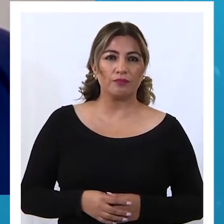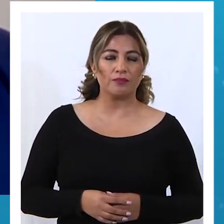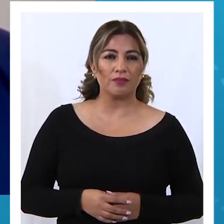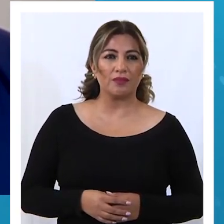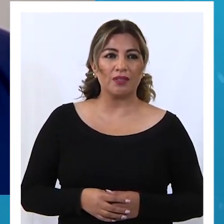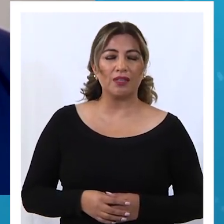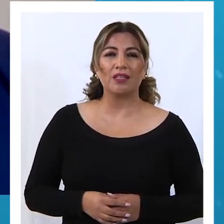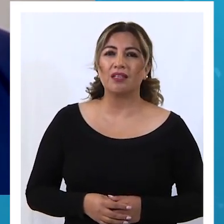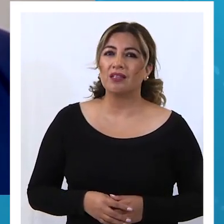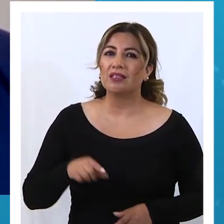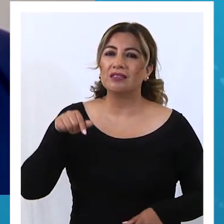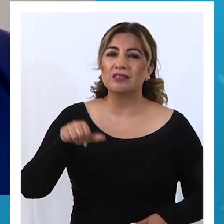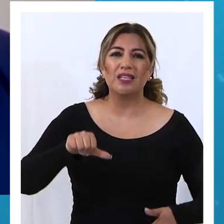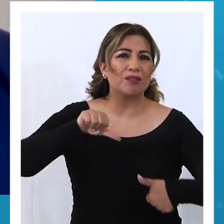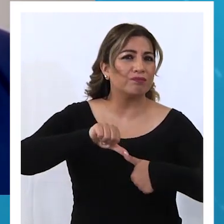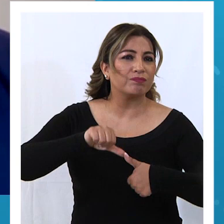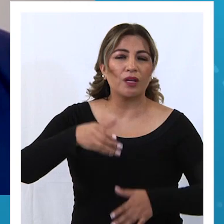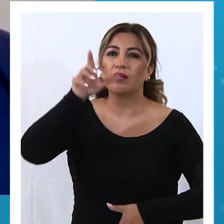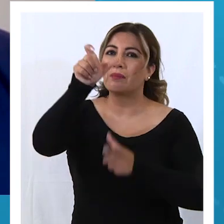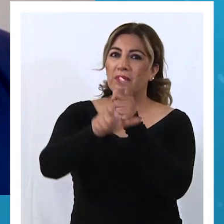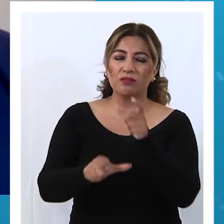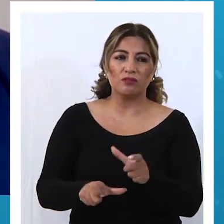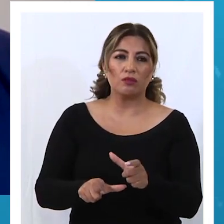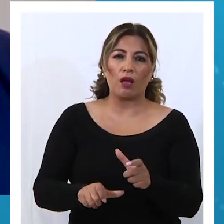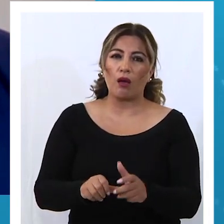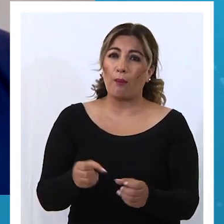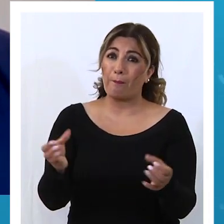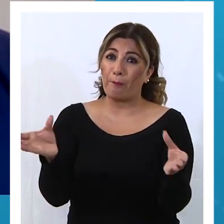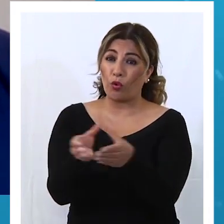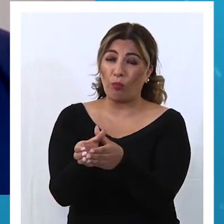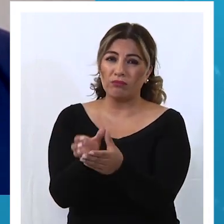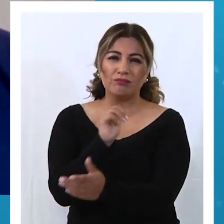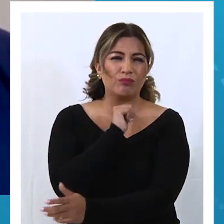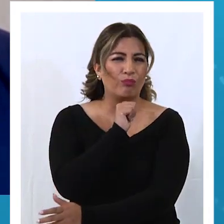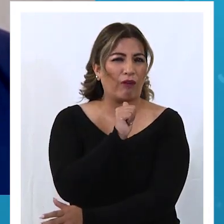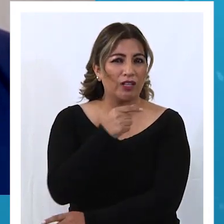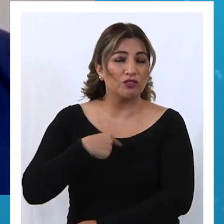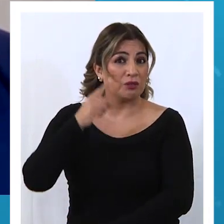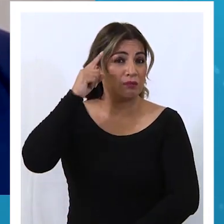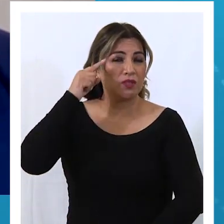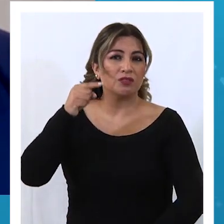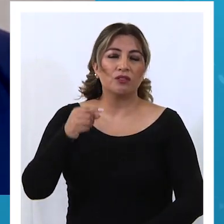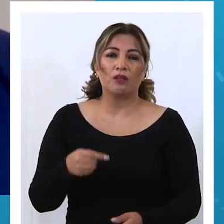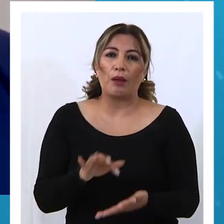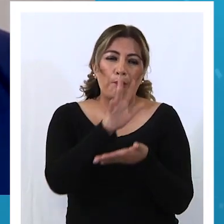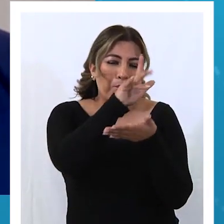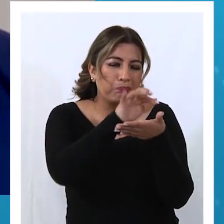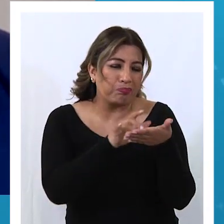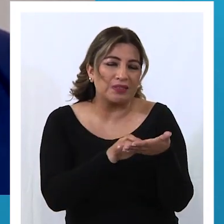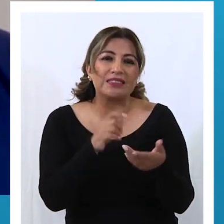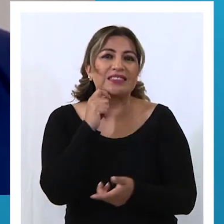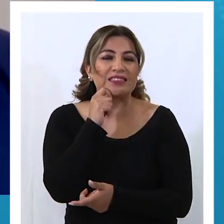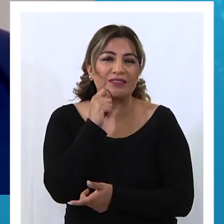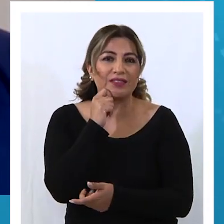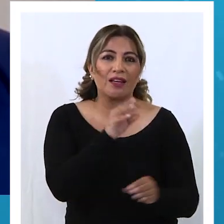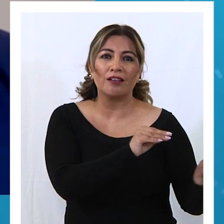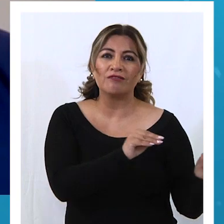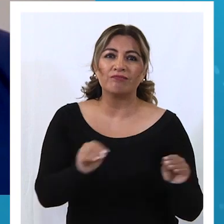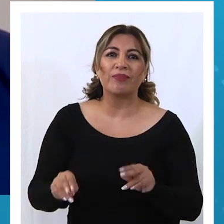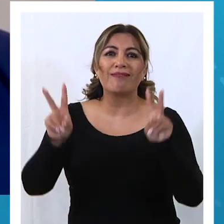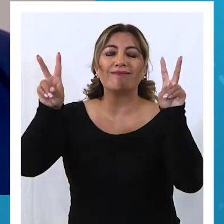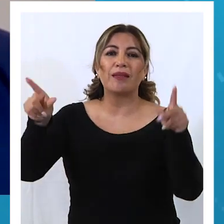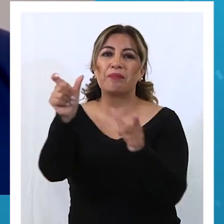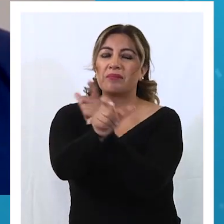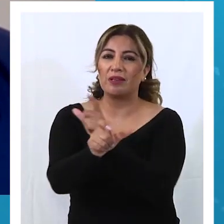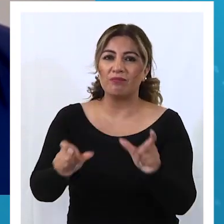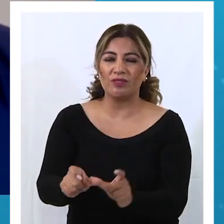Chile sigue siendo un país con una cantidad de su población que es bastante pobre. Entonces me imagino que todos estos cálculos tienen que ver con la capacidad